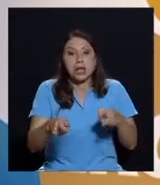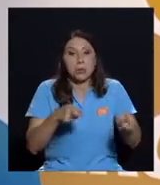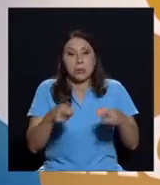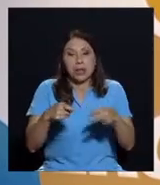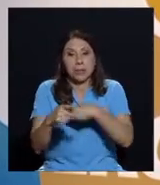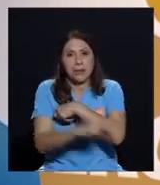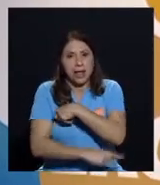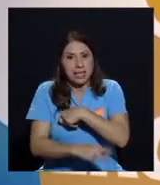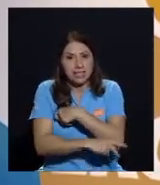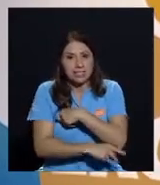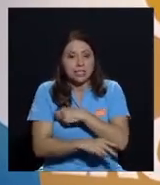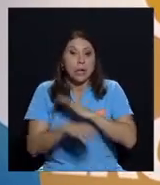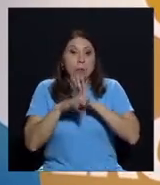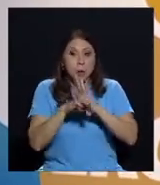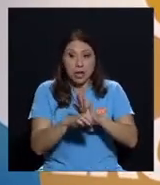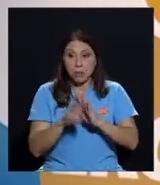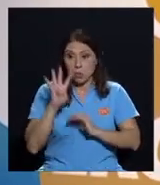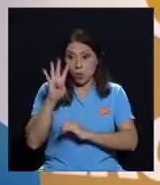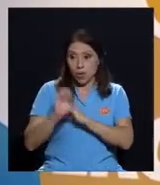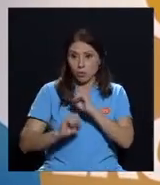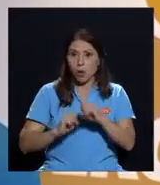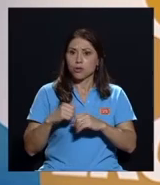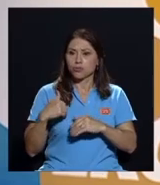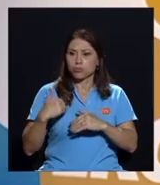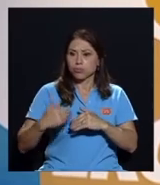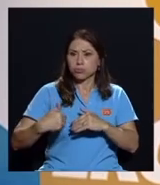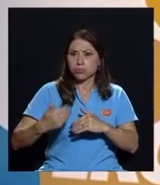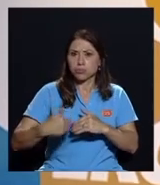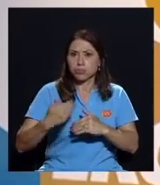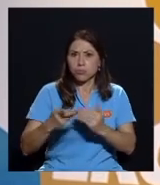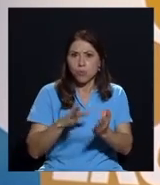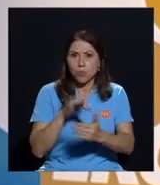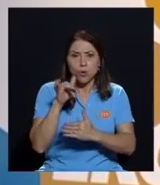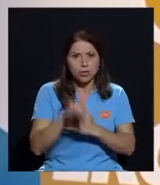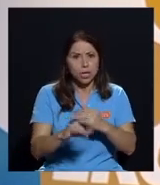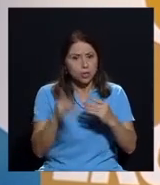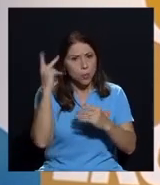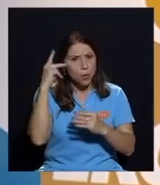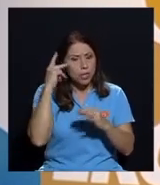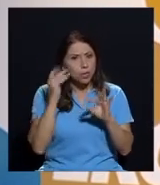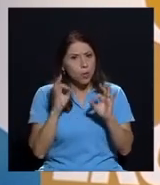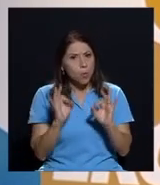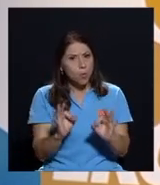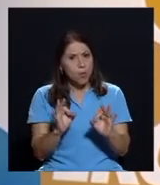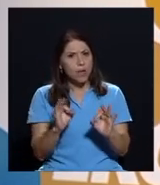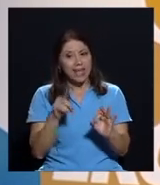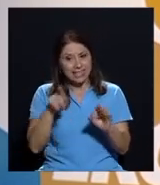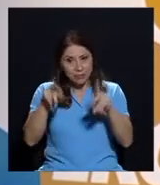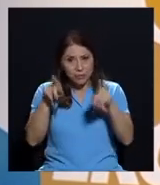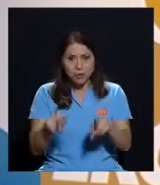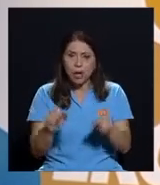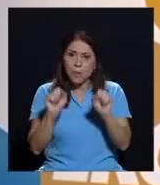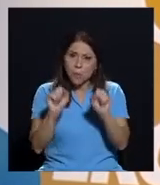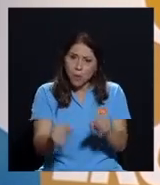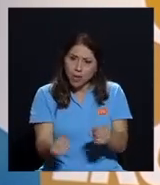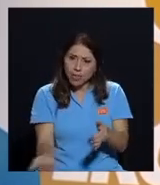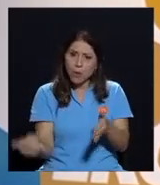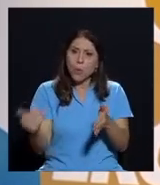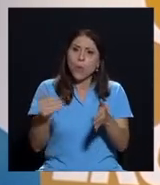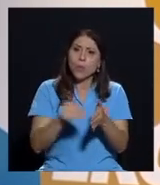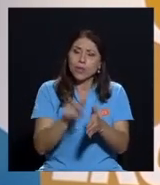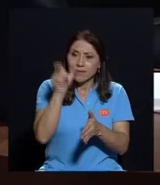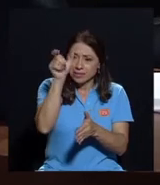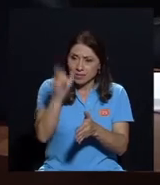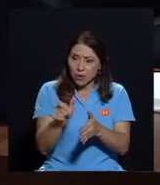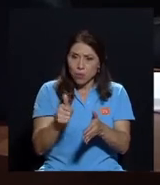después que se lleva adelante un proyecto político de cuatro años que pueda optar por una renovación